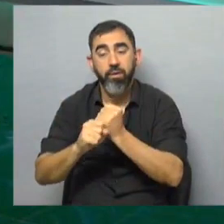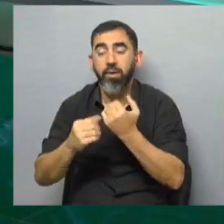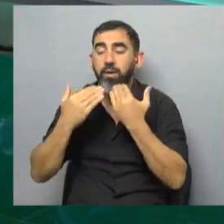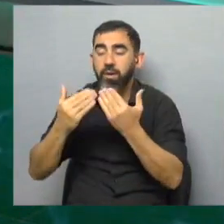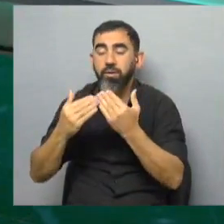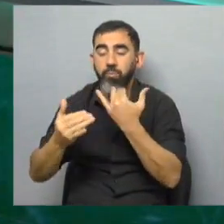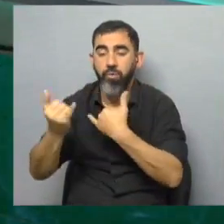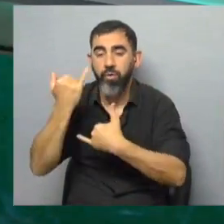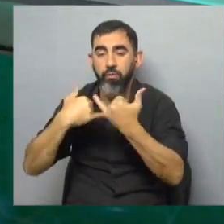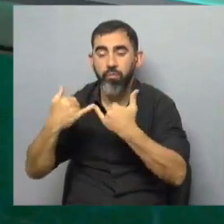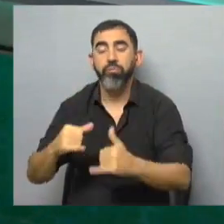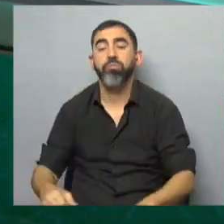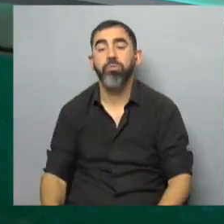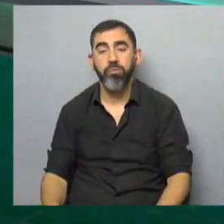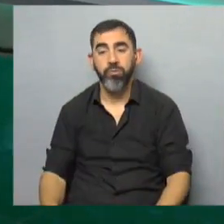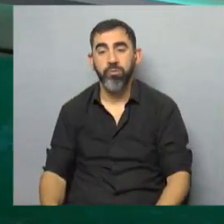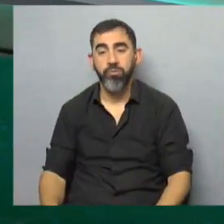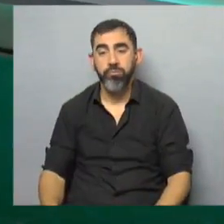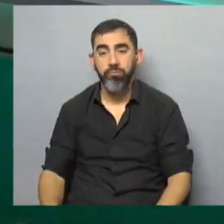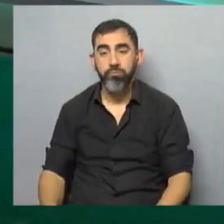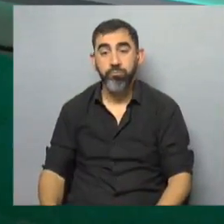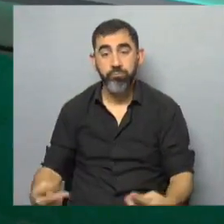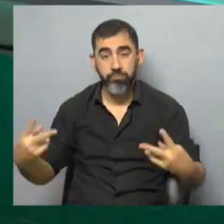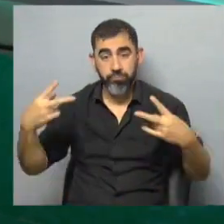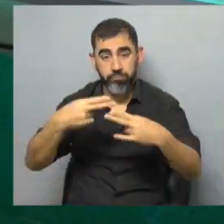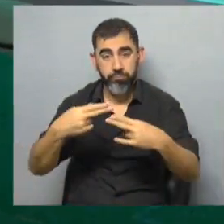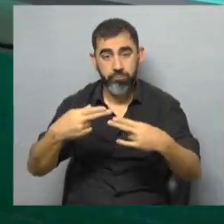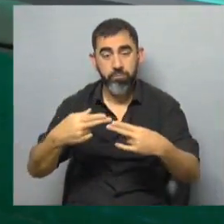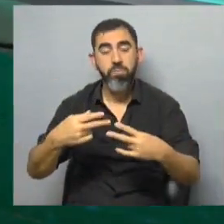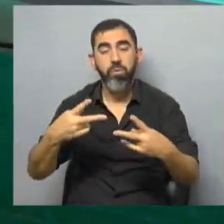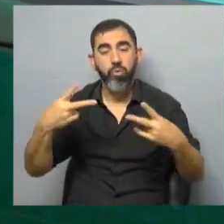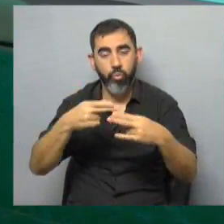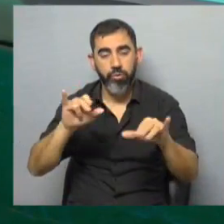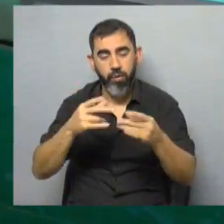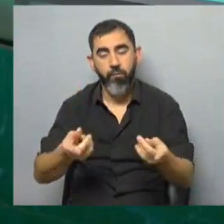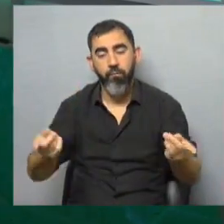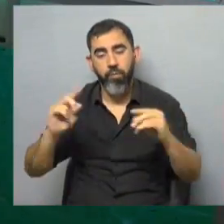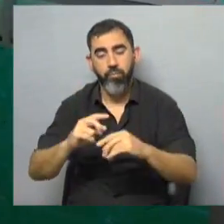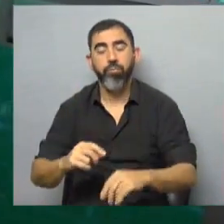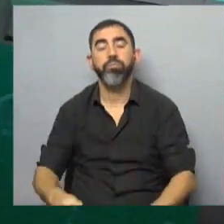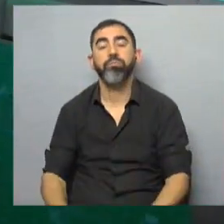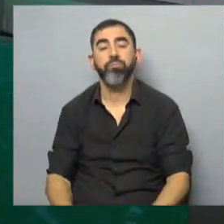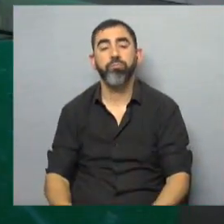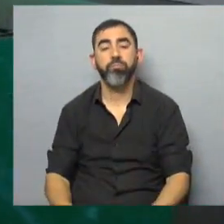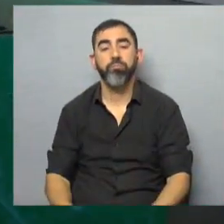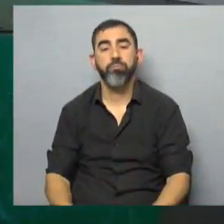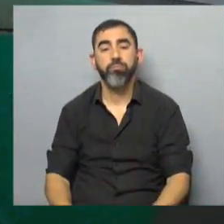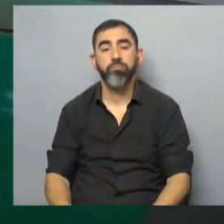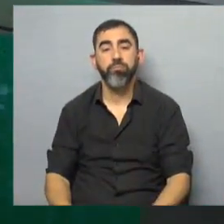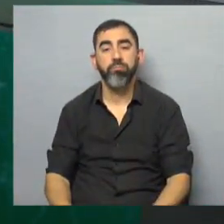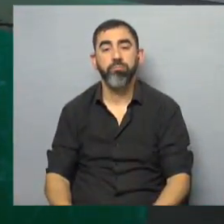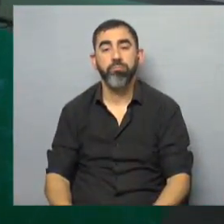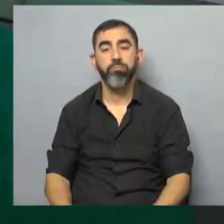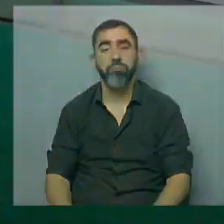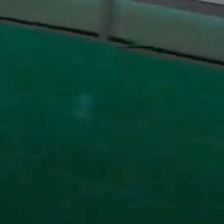por el trabajo allí a vos y al equipo y a nuestros entrevistados. ¿Hacemos una breve pausa nosotros? Sí, una pausa y ya venimos con el segundo bloque de MB